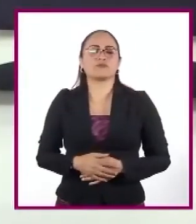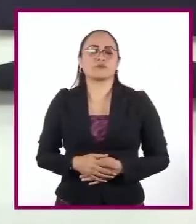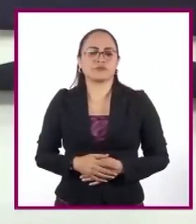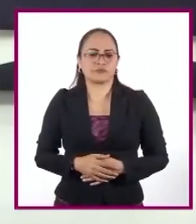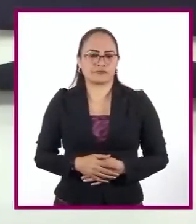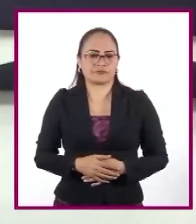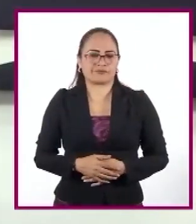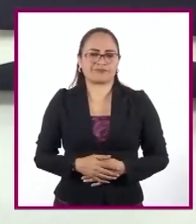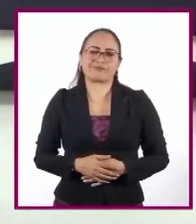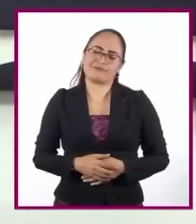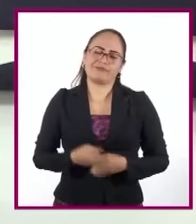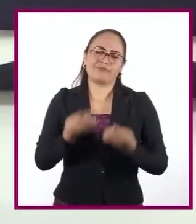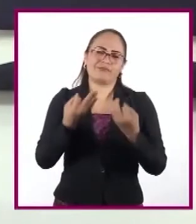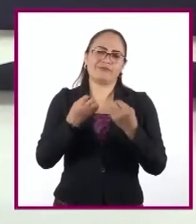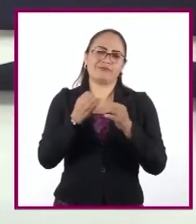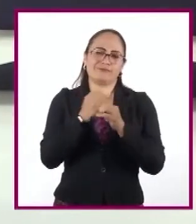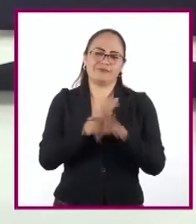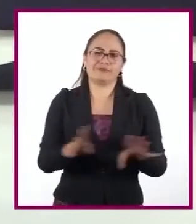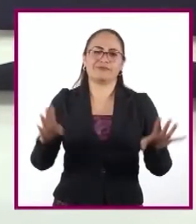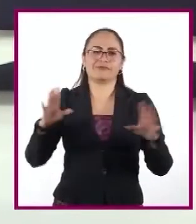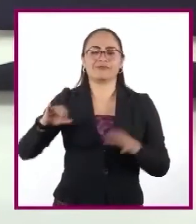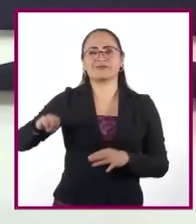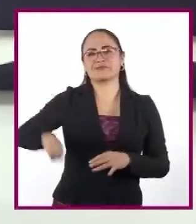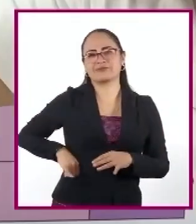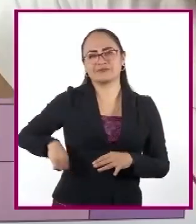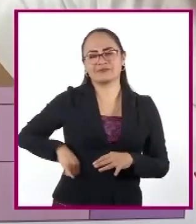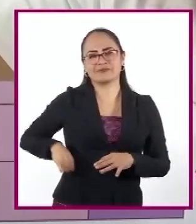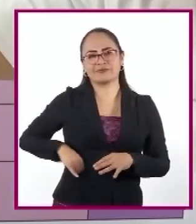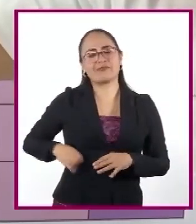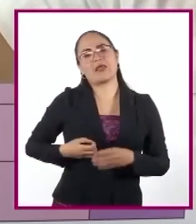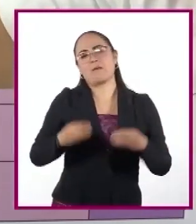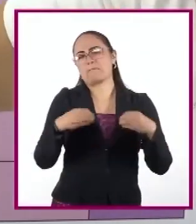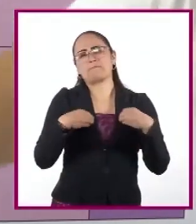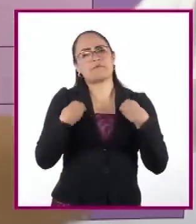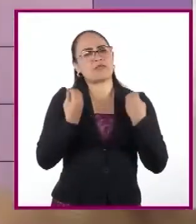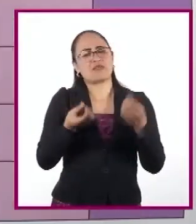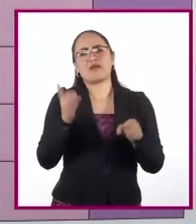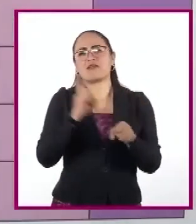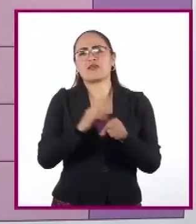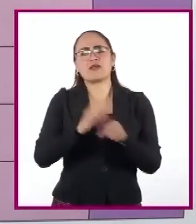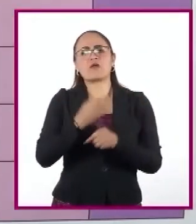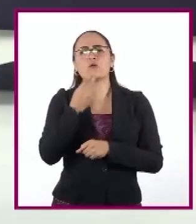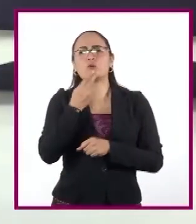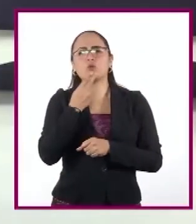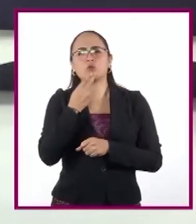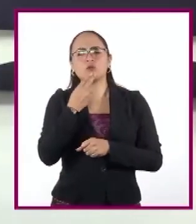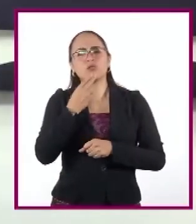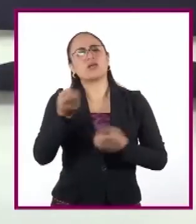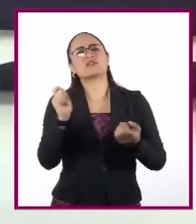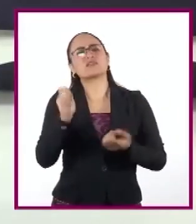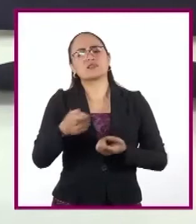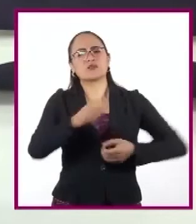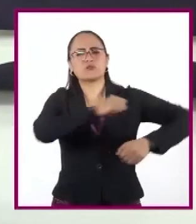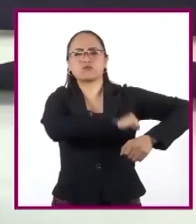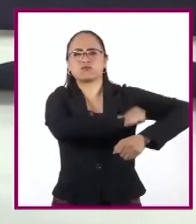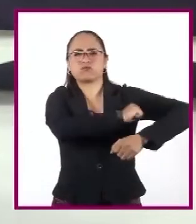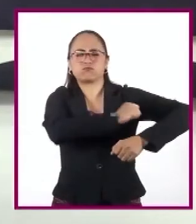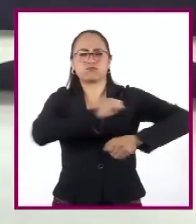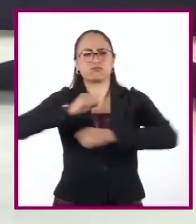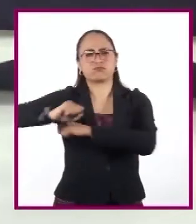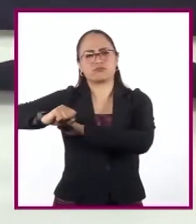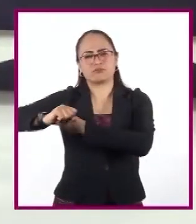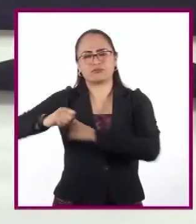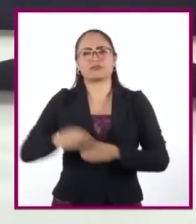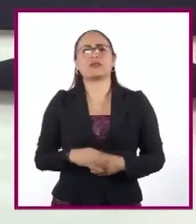Un dato curioso del sodio en la vida cotidiana es que se utiliza en la producción de desodorantes. Revisemos el caso